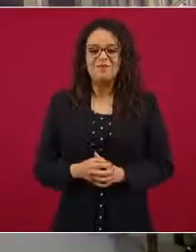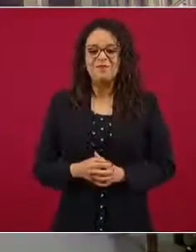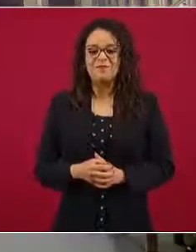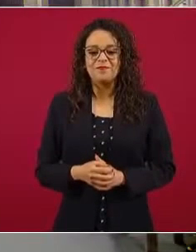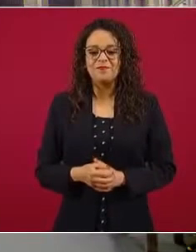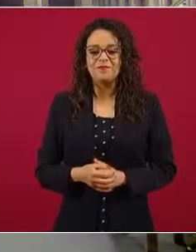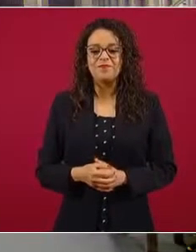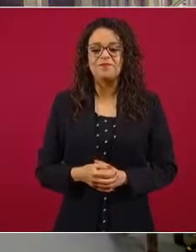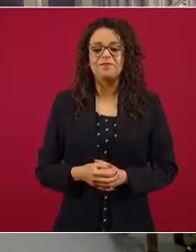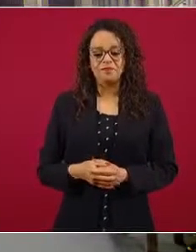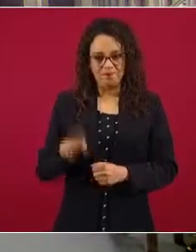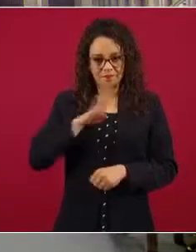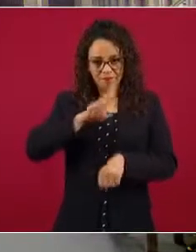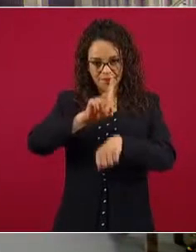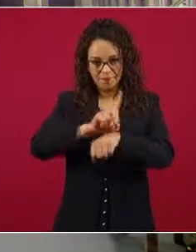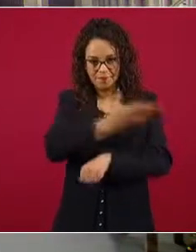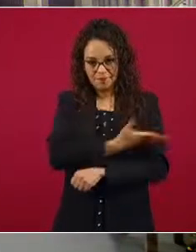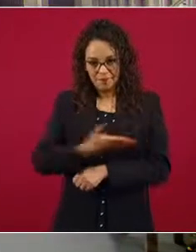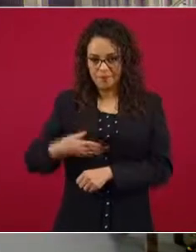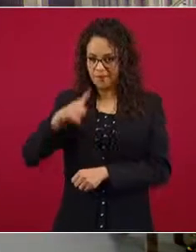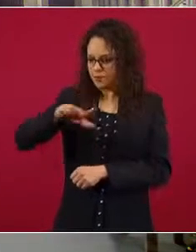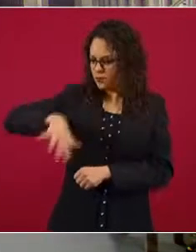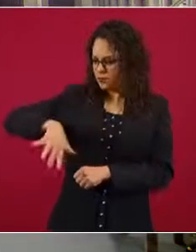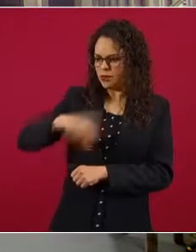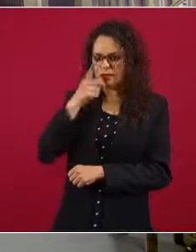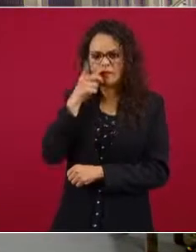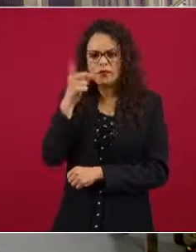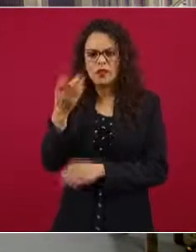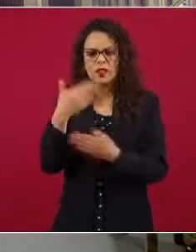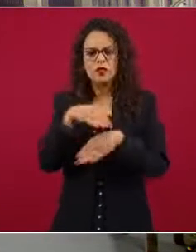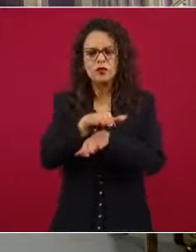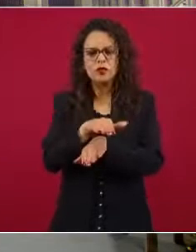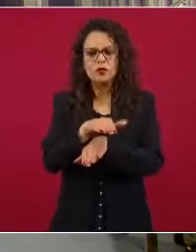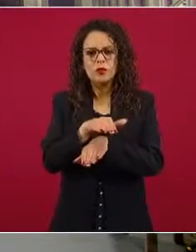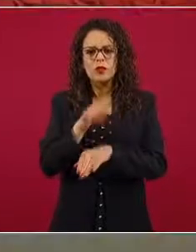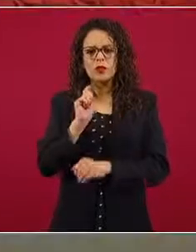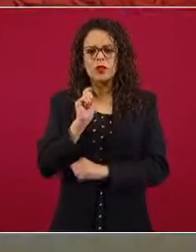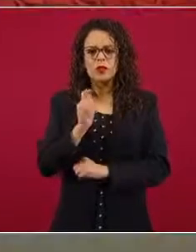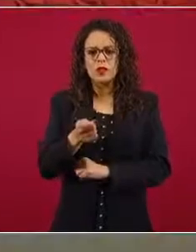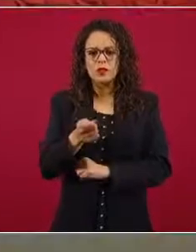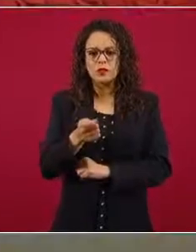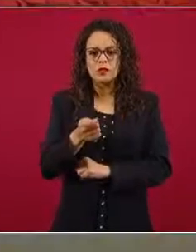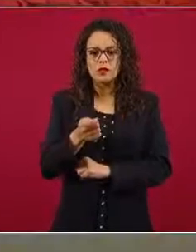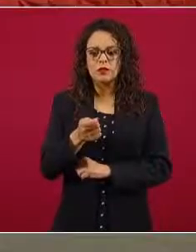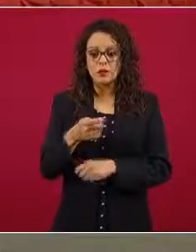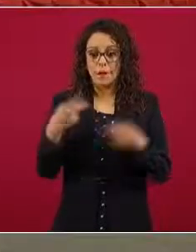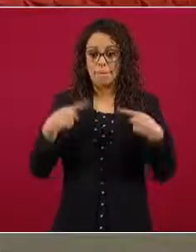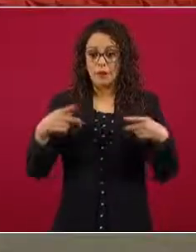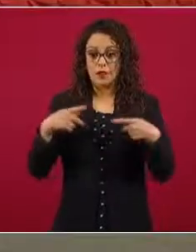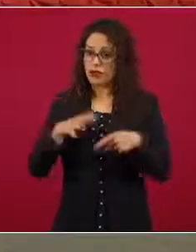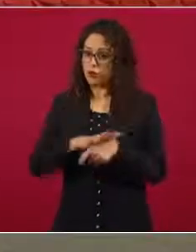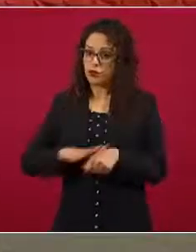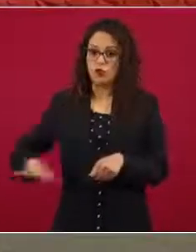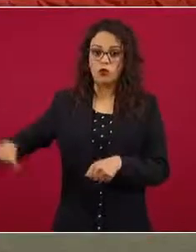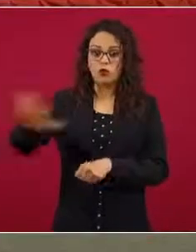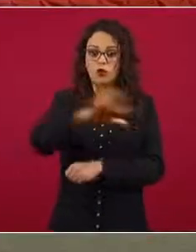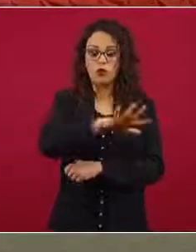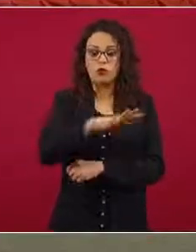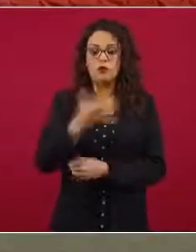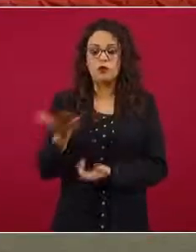Justo de lo que hablaba hace un rato, de pues pedir a la población